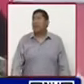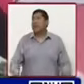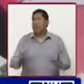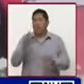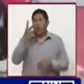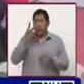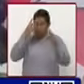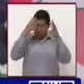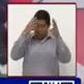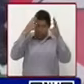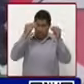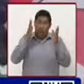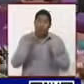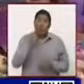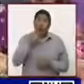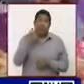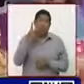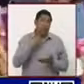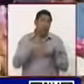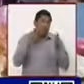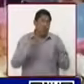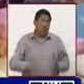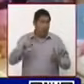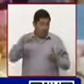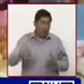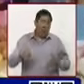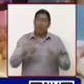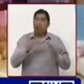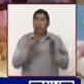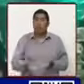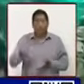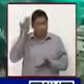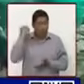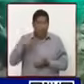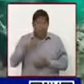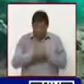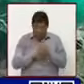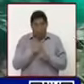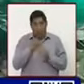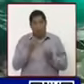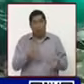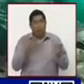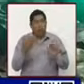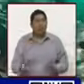Ellas son dos maestras y un estudiante de aquí del establecimiento que falleció este año.